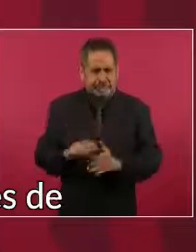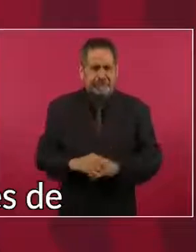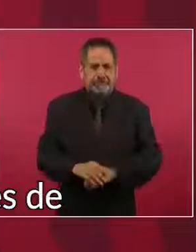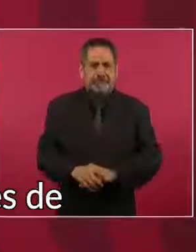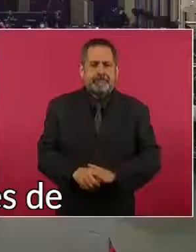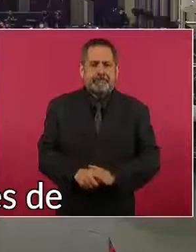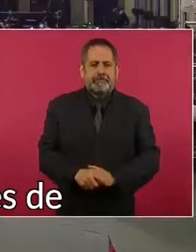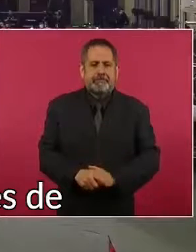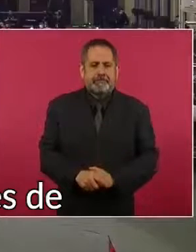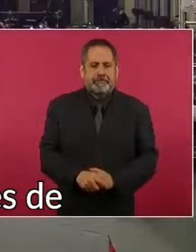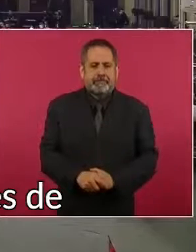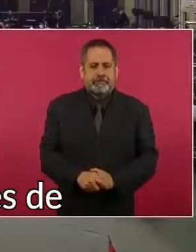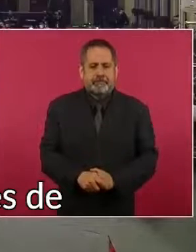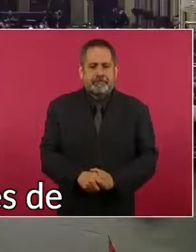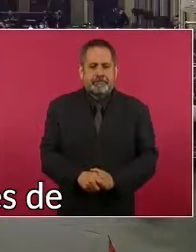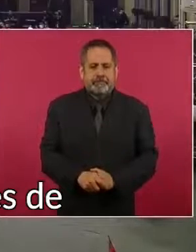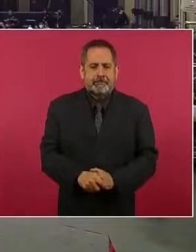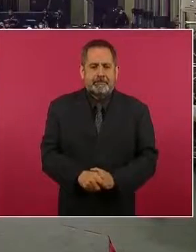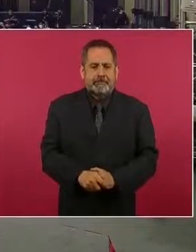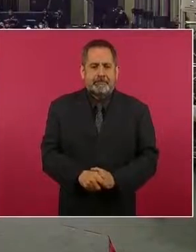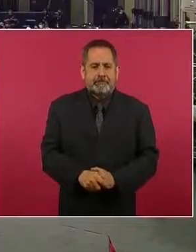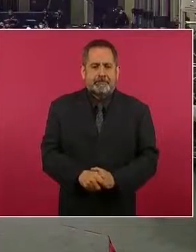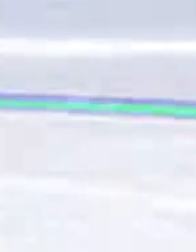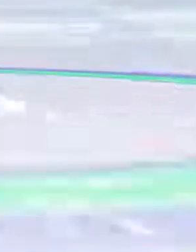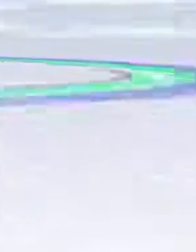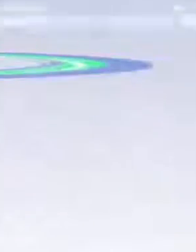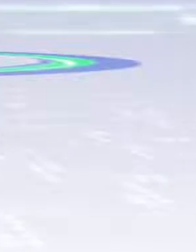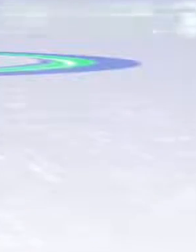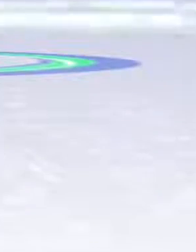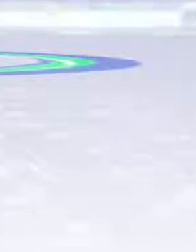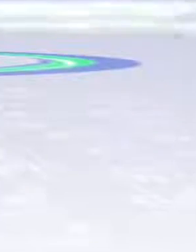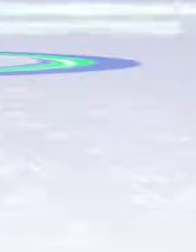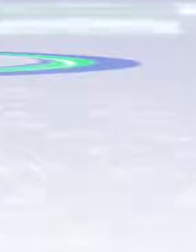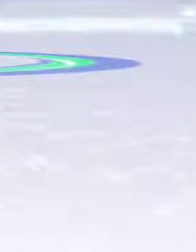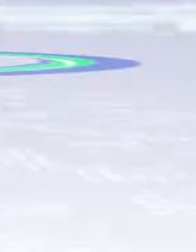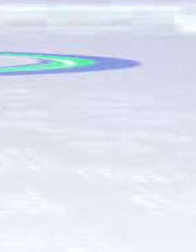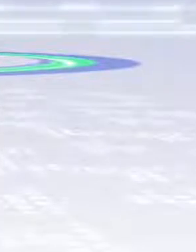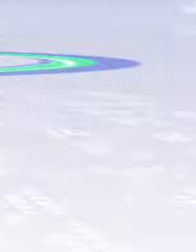con empresas por $25 mil millones de dólares. Noticieros Teleurbano.